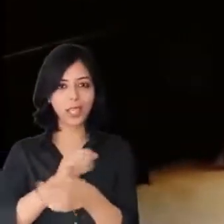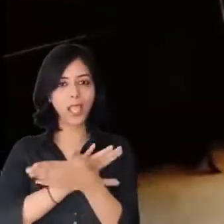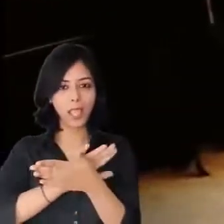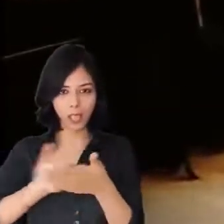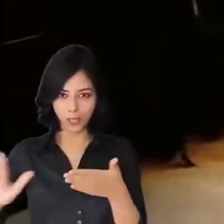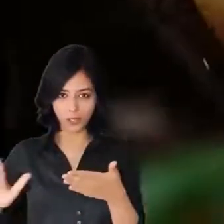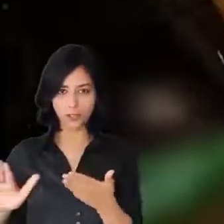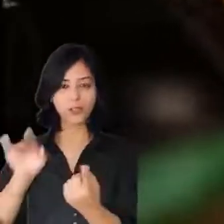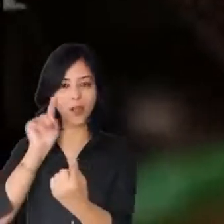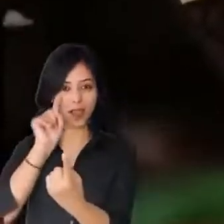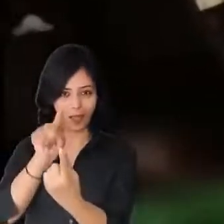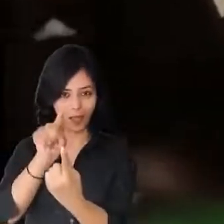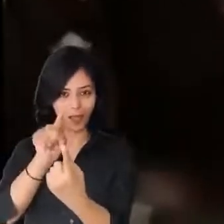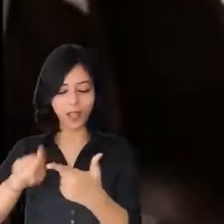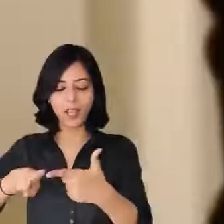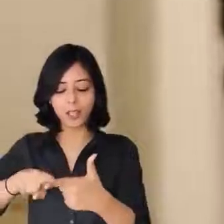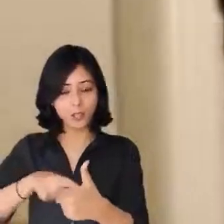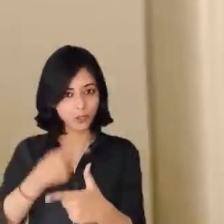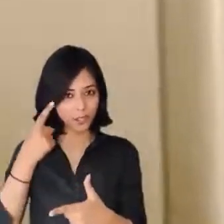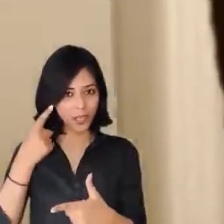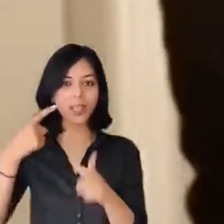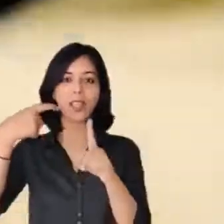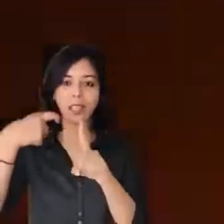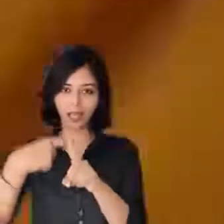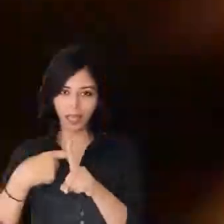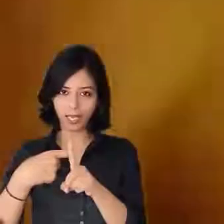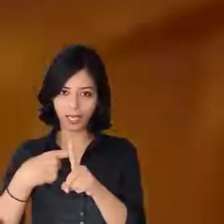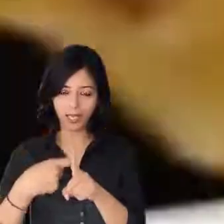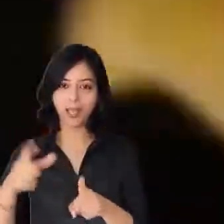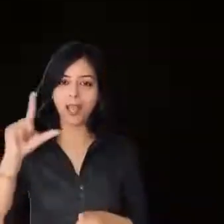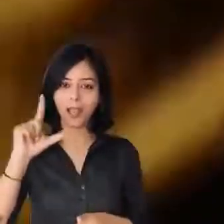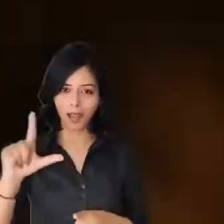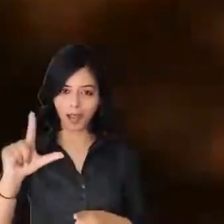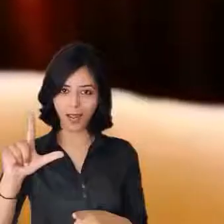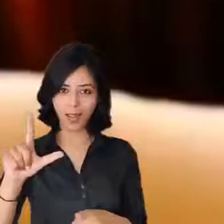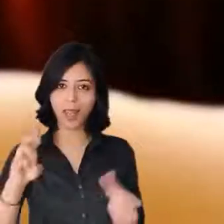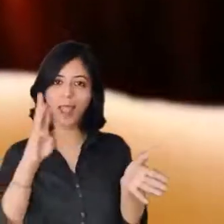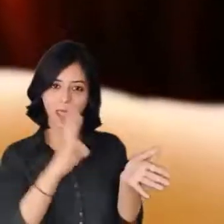crimen. Lo había presenciado. El joven contó detalles macabros del crimen.